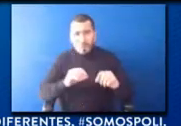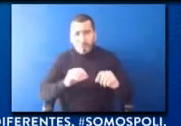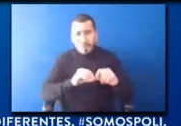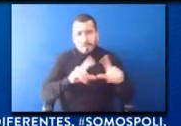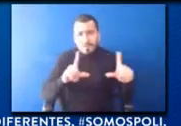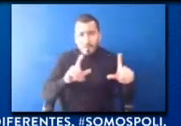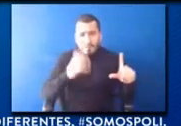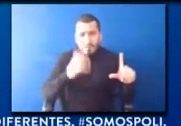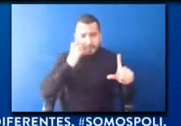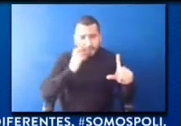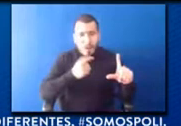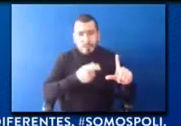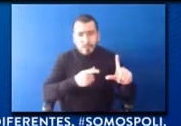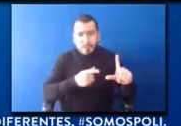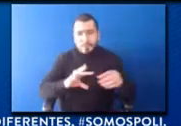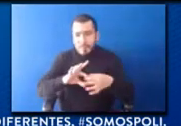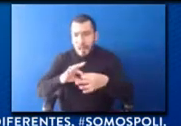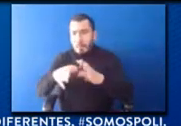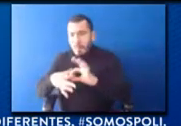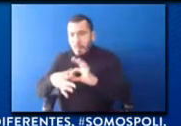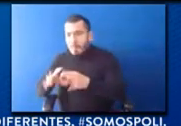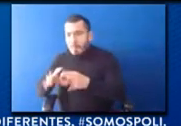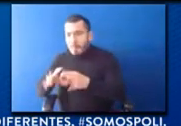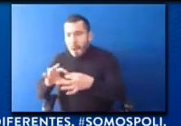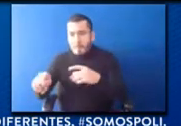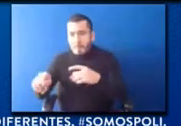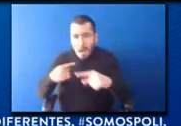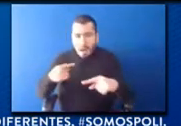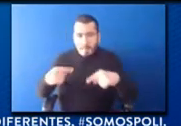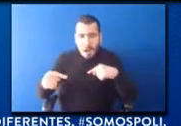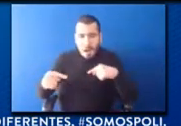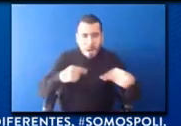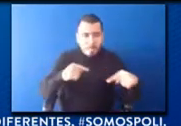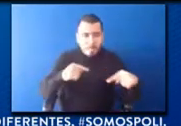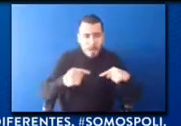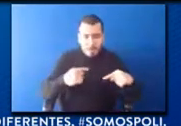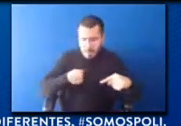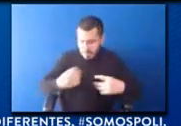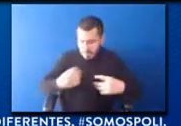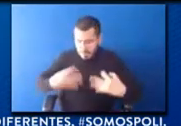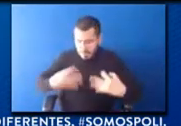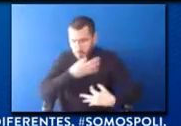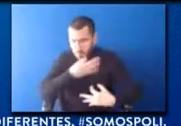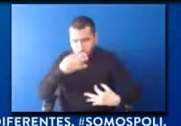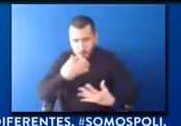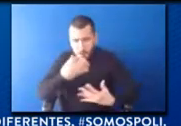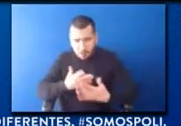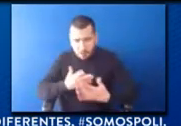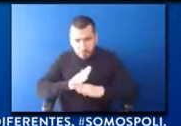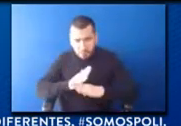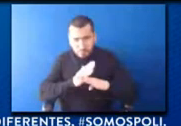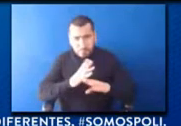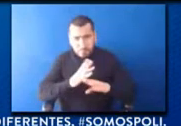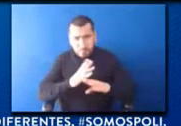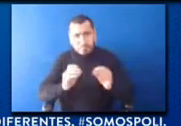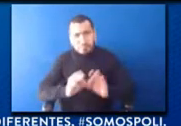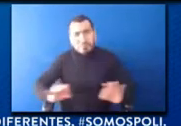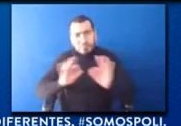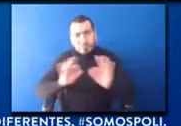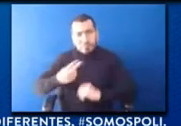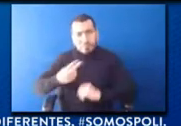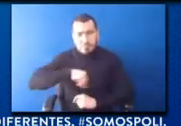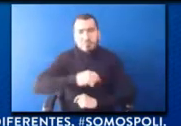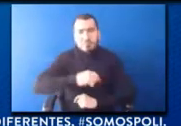forma cadenas de tokens y claves de seguridad. Empieza también por la necesidad en que todos estemos. Este